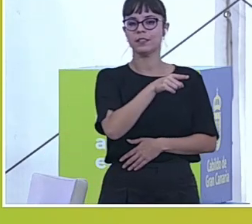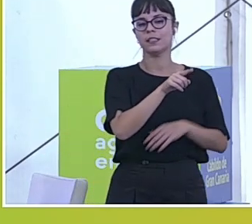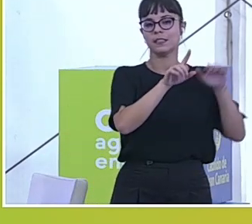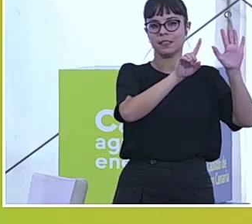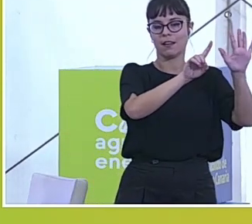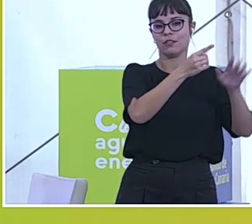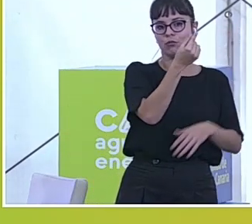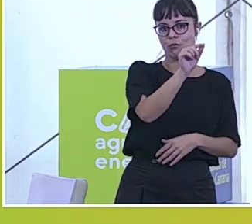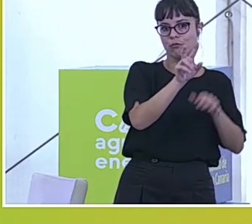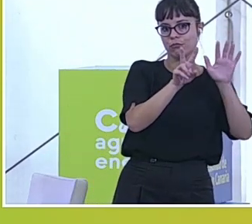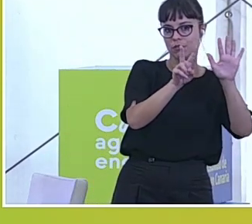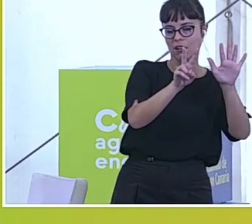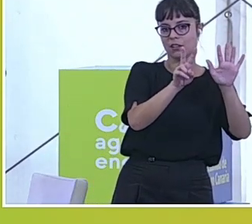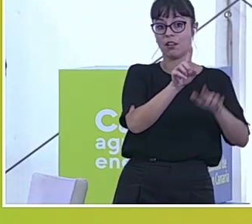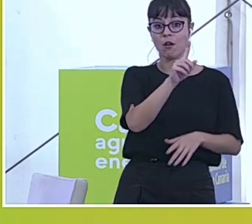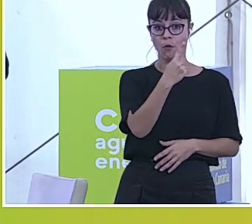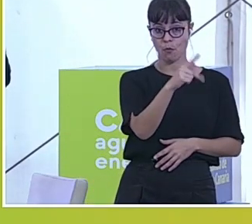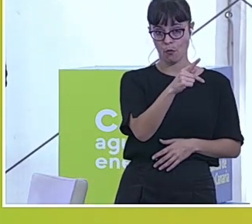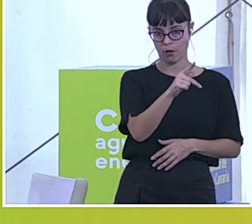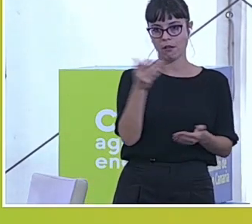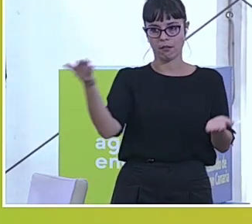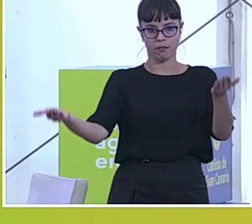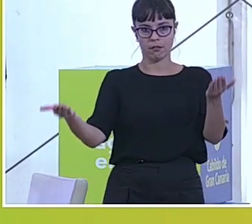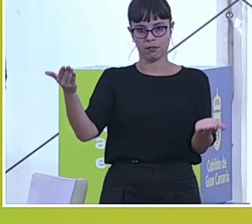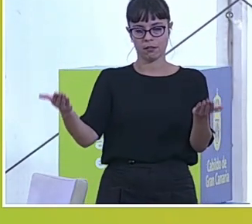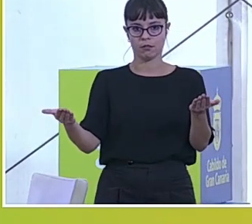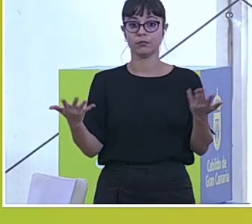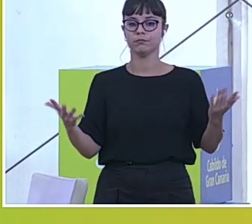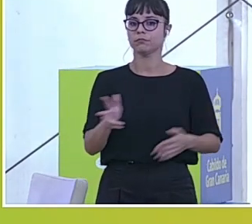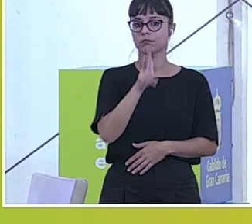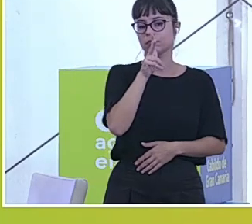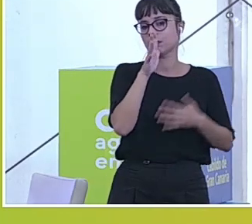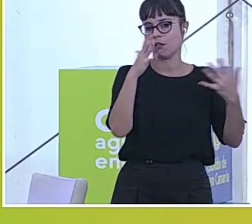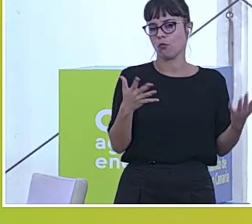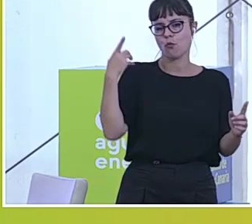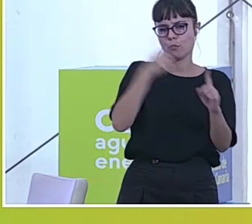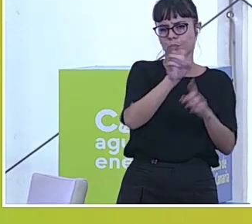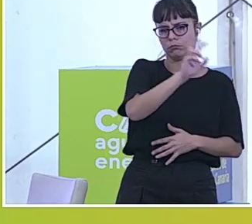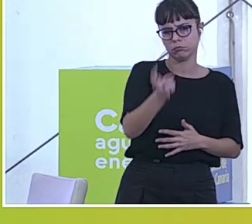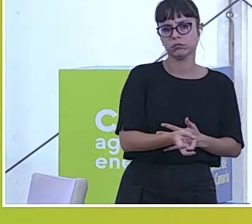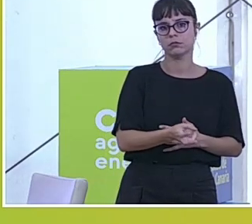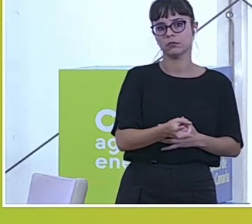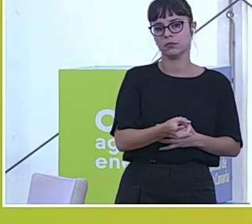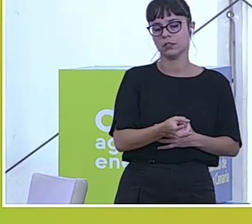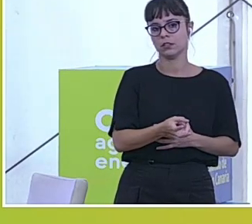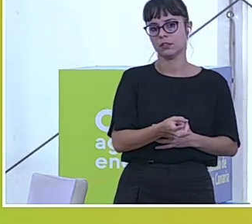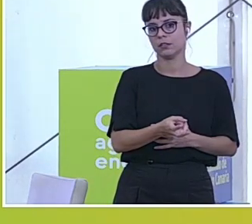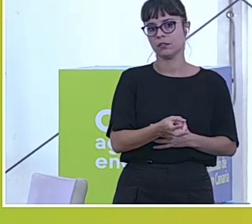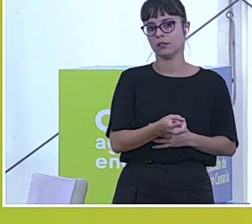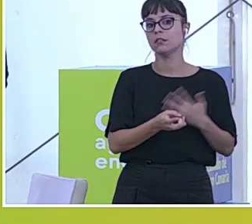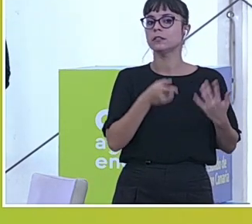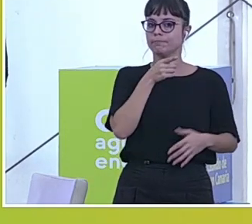está, digamos, de las distintas aplicaciones que se le pueden dar actualmente, es la que está más cercana a